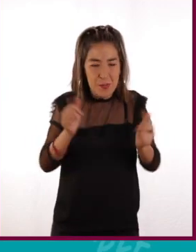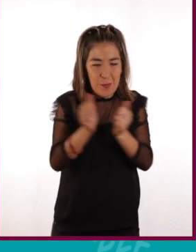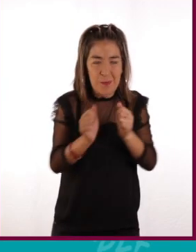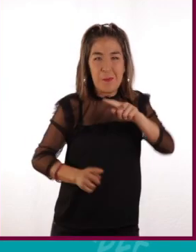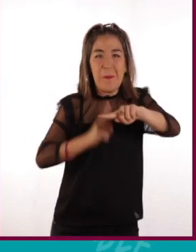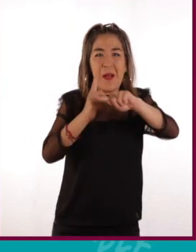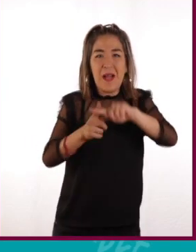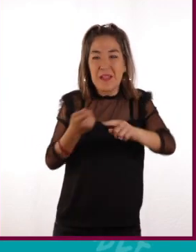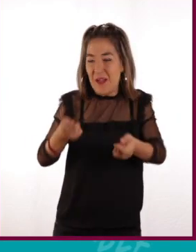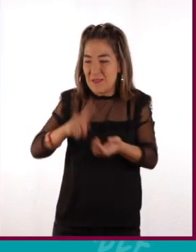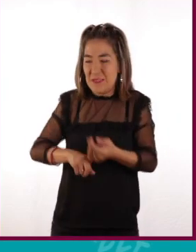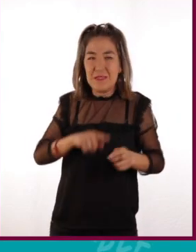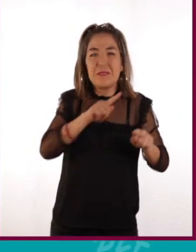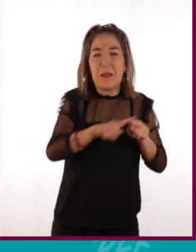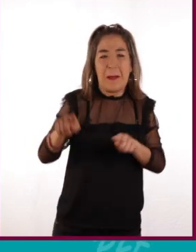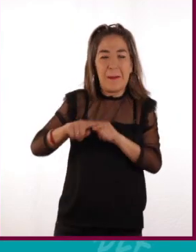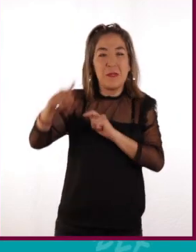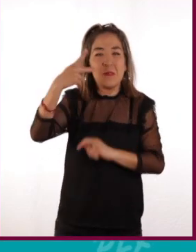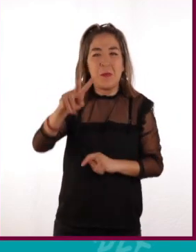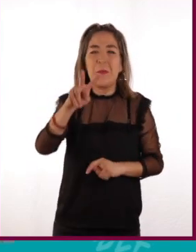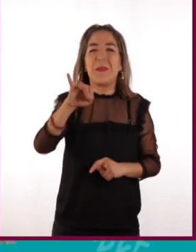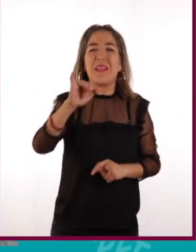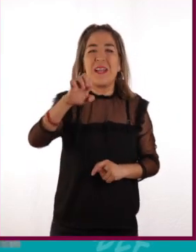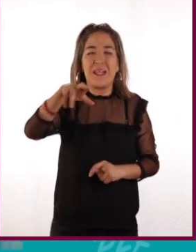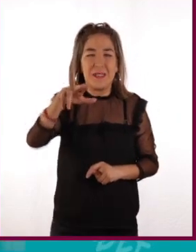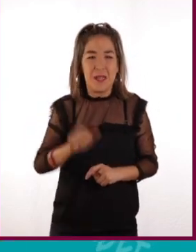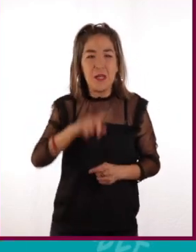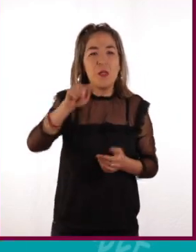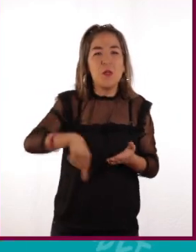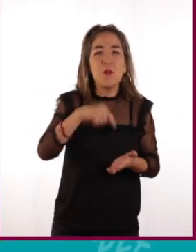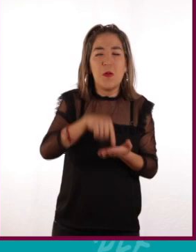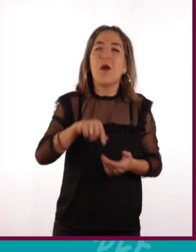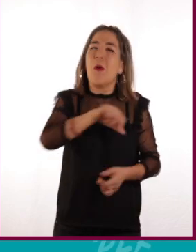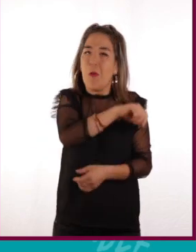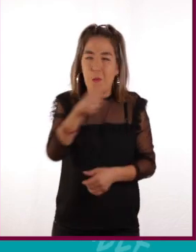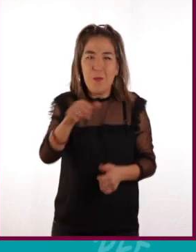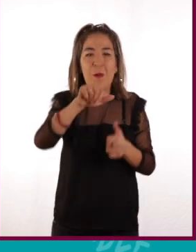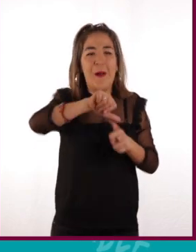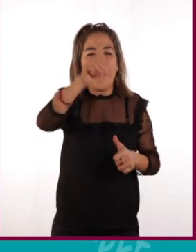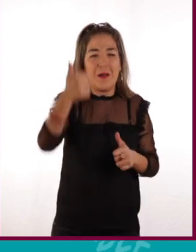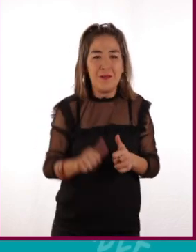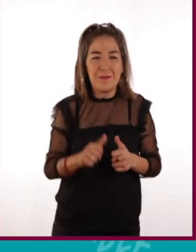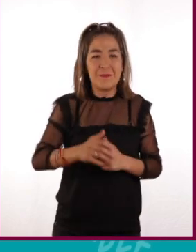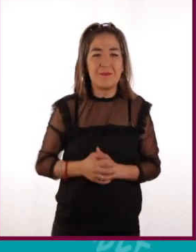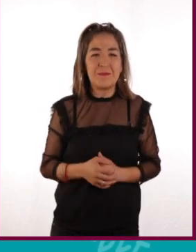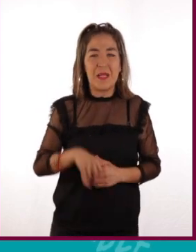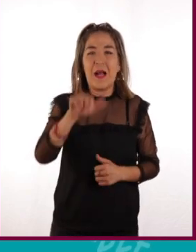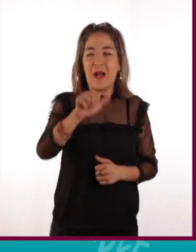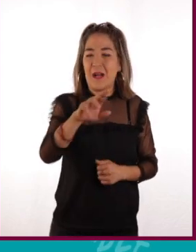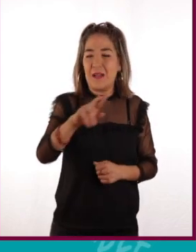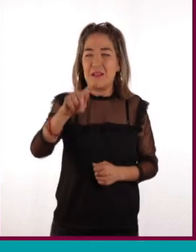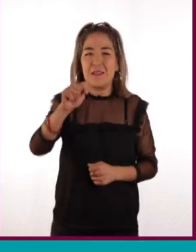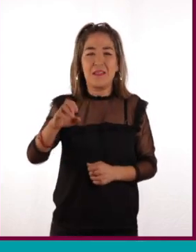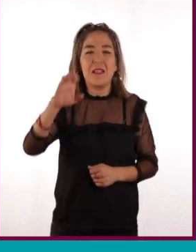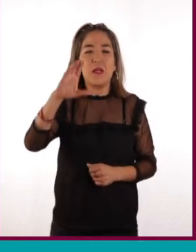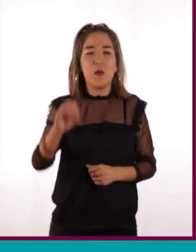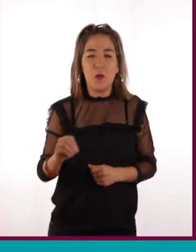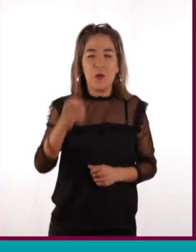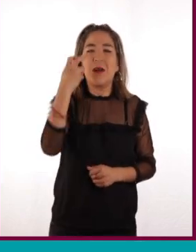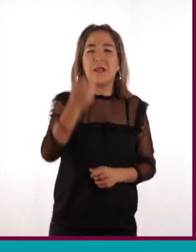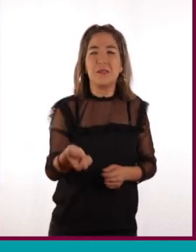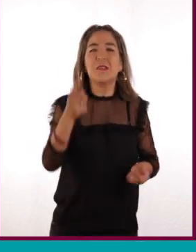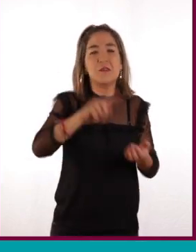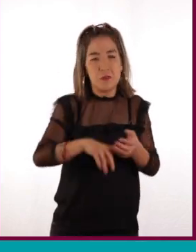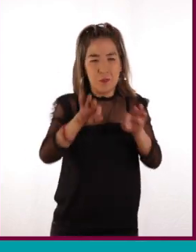matemático, de la suma con la corriente de la Secesión vienesa surgió otro movimiento artístico, el Art Deco. El